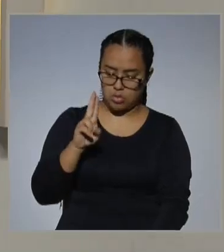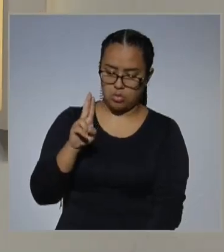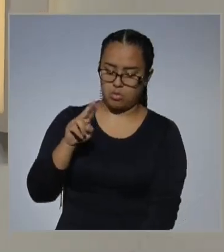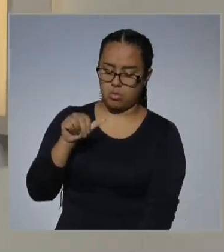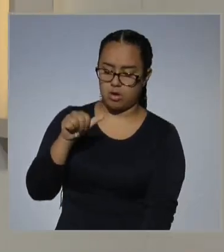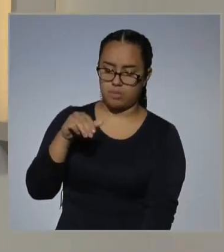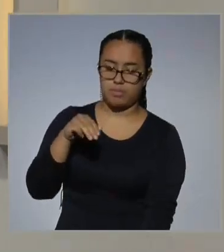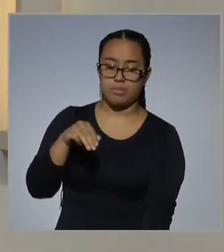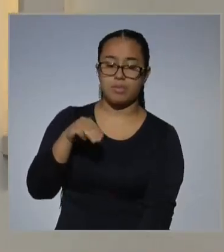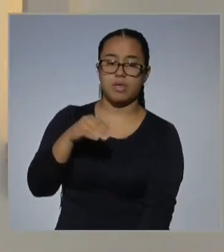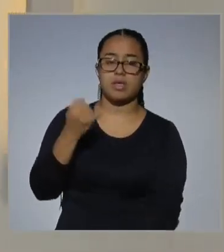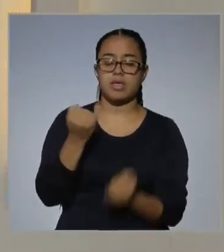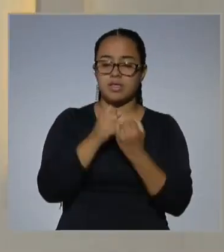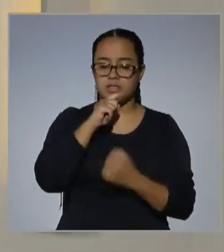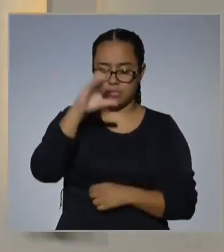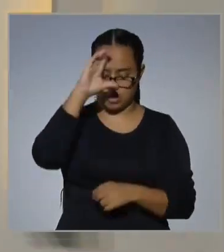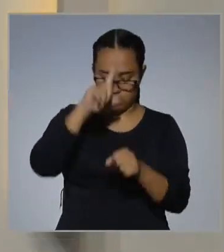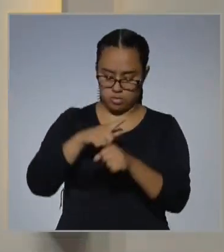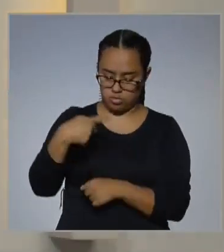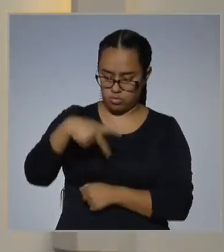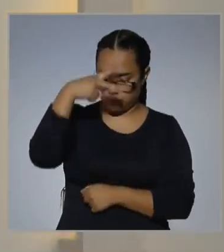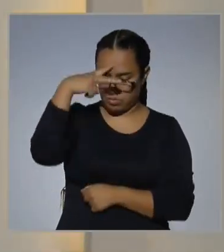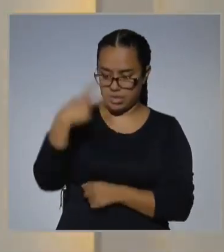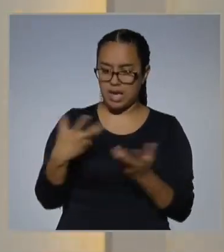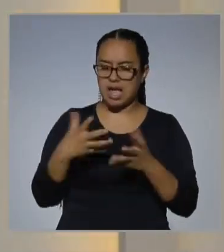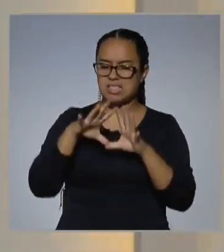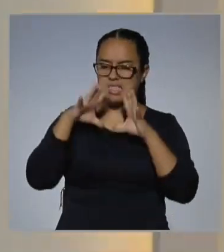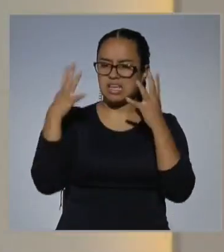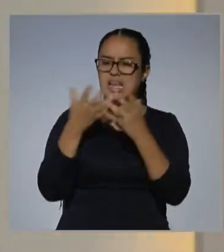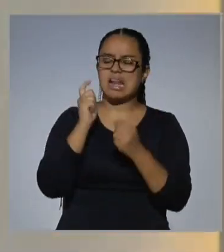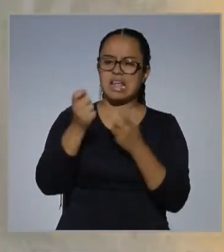hablar sobre las aportaciones culturales que ha hecho México al mundo. Vamos a escucharla.